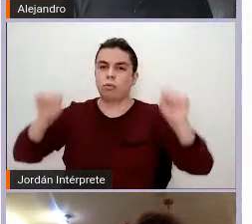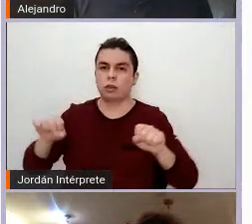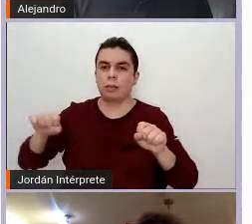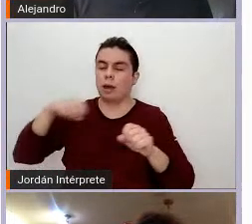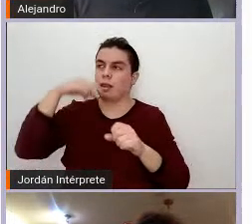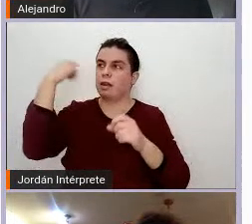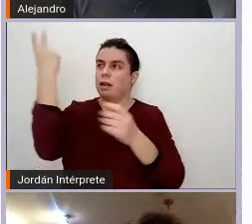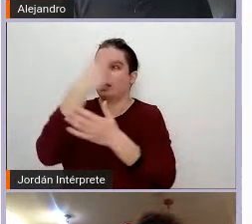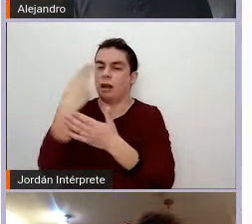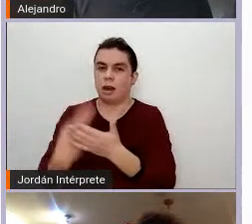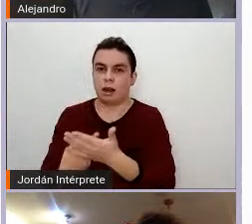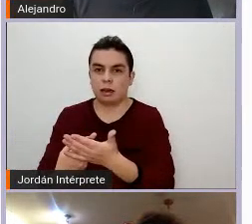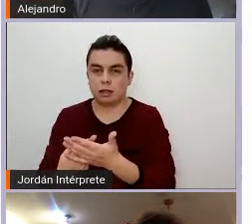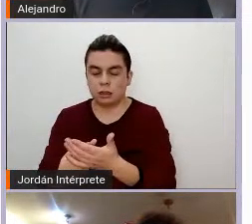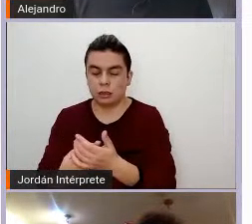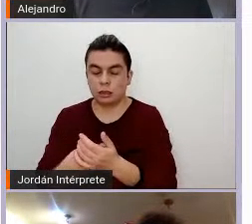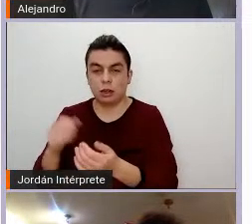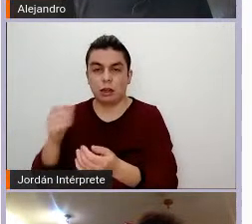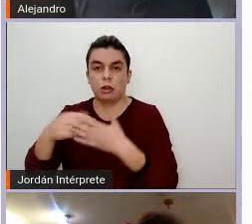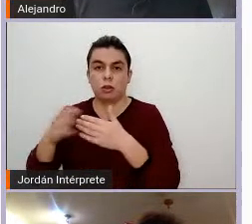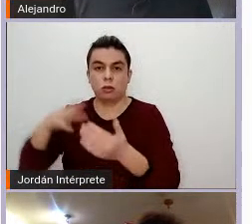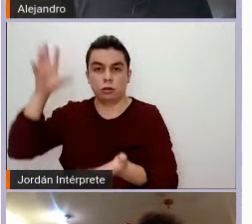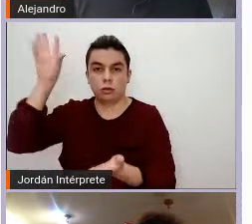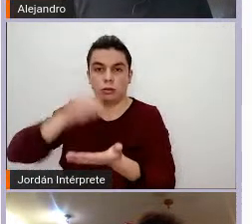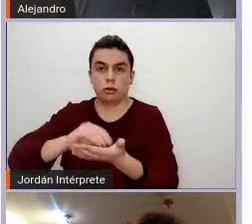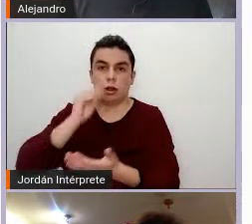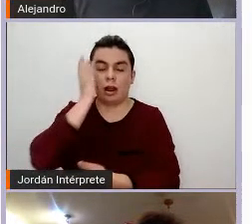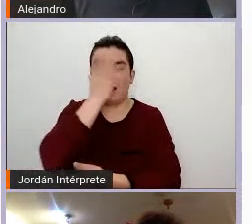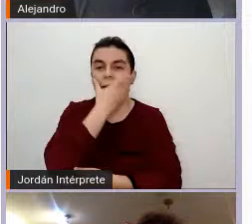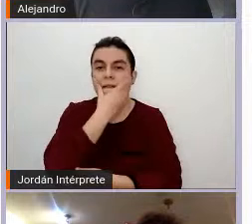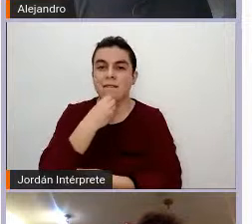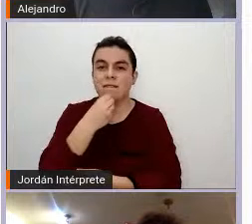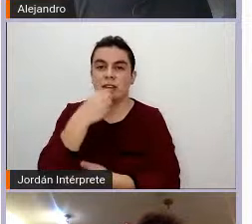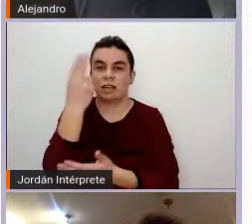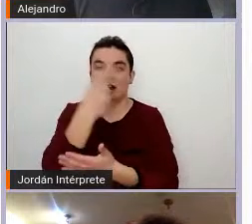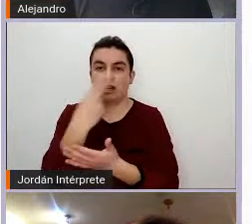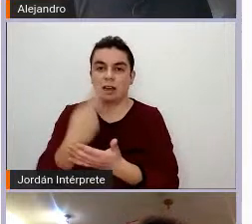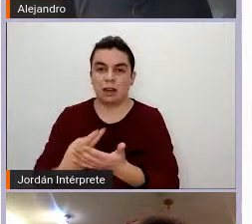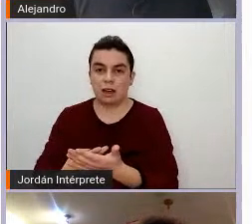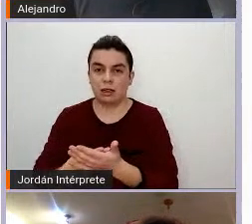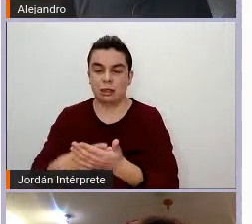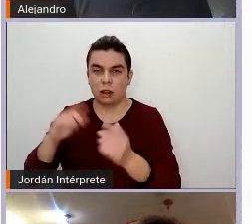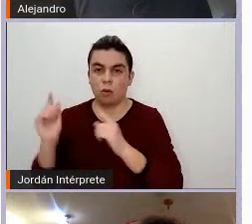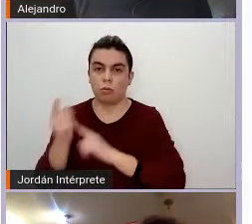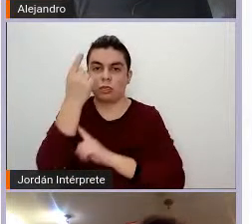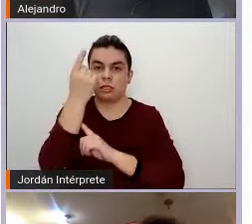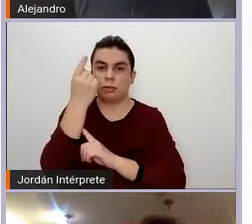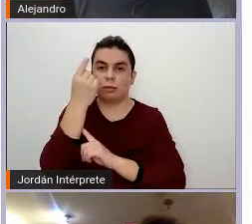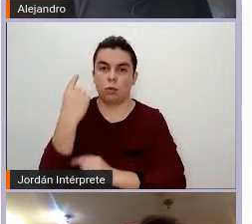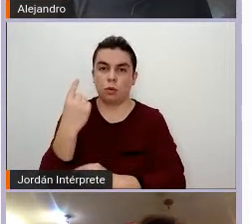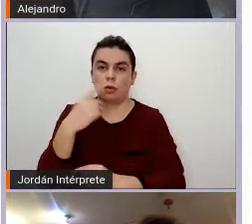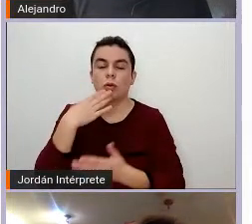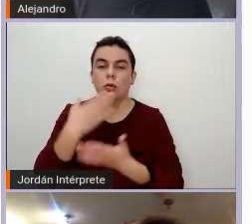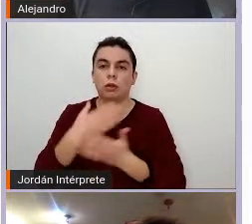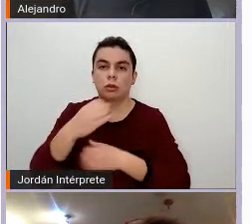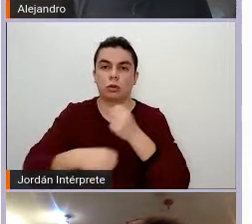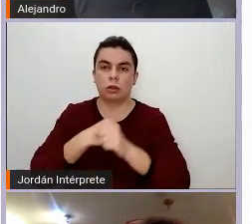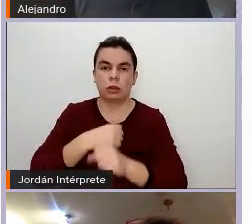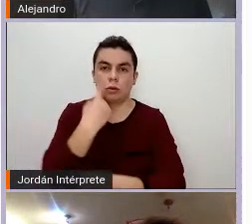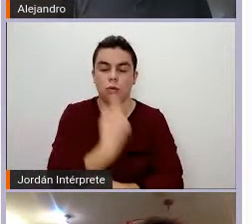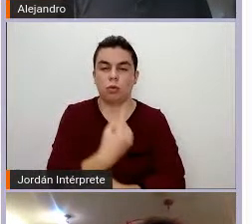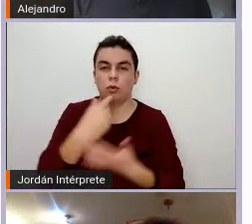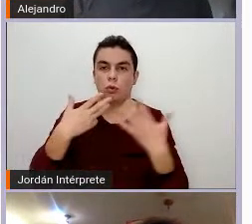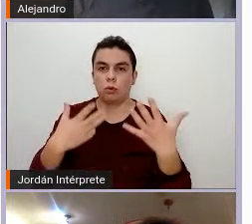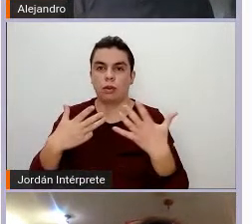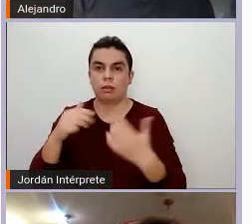en textos teóricos como Las Bellas Artes reducidas a un principio único de 1764.